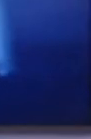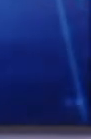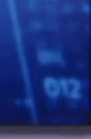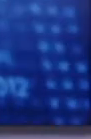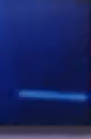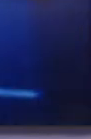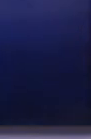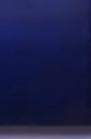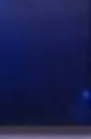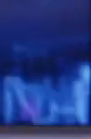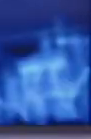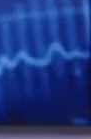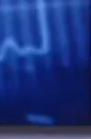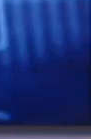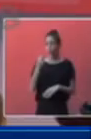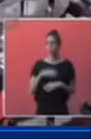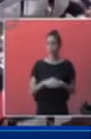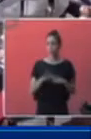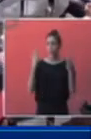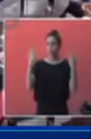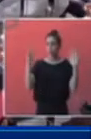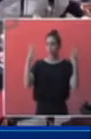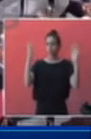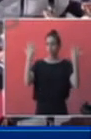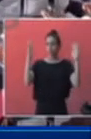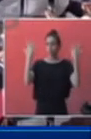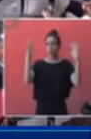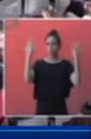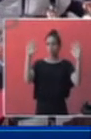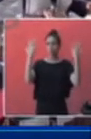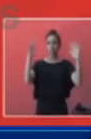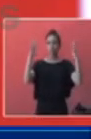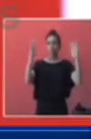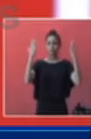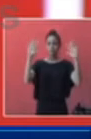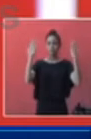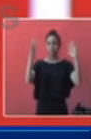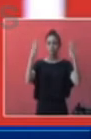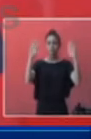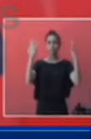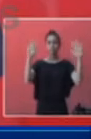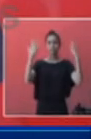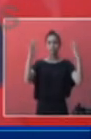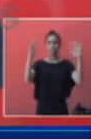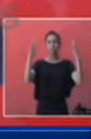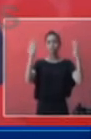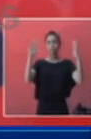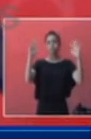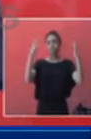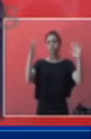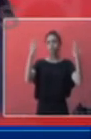Félix Bolaños ayer? Sí, bueno, yo creo que esto es propio de la juventud, ¿no? Siempre que haces una cosa así que está un